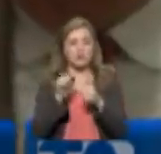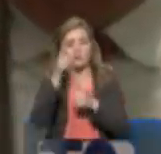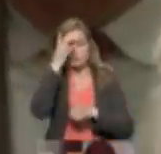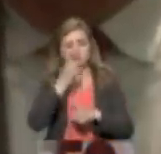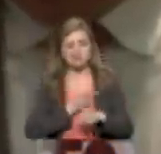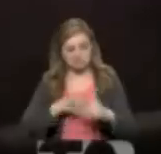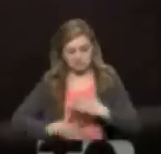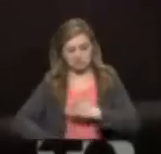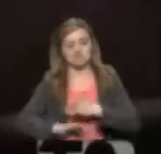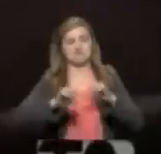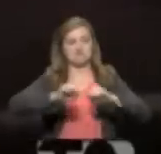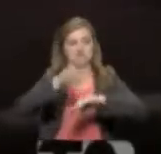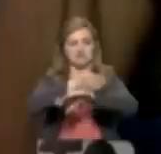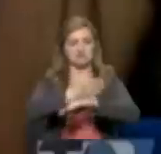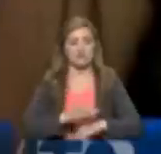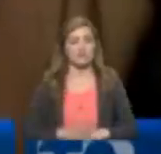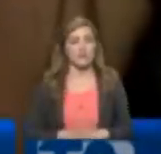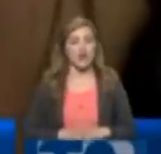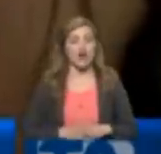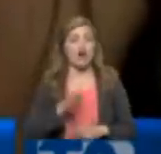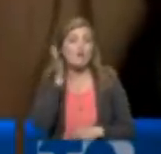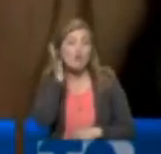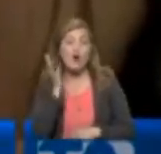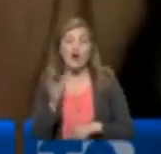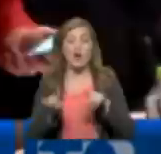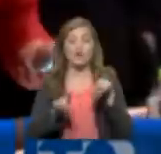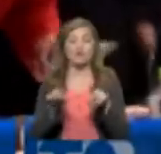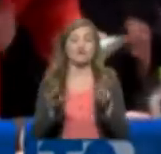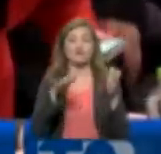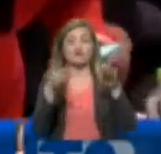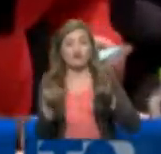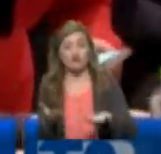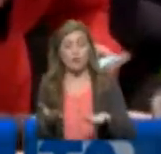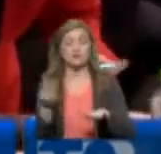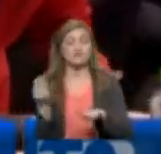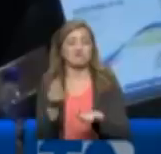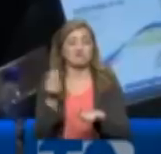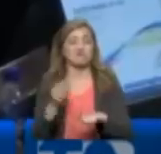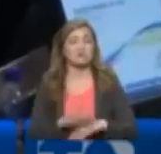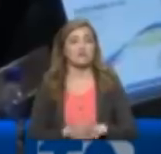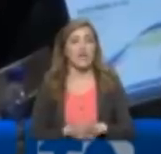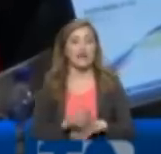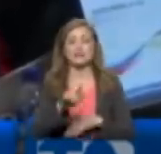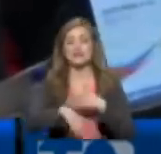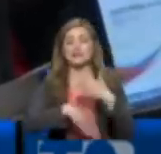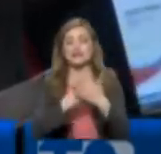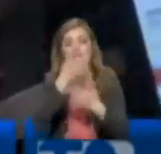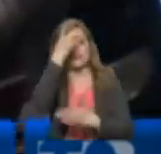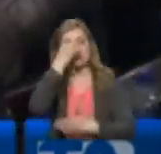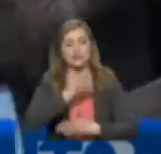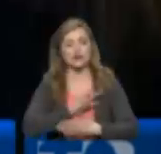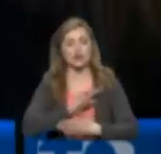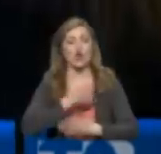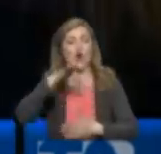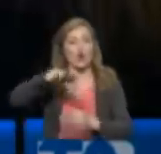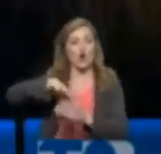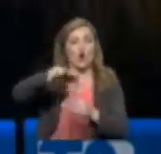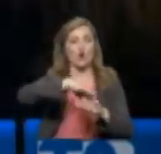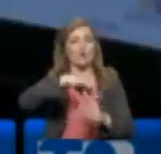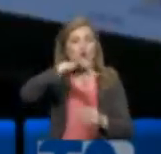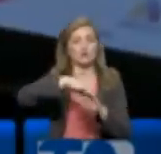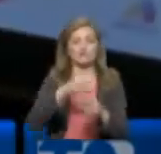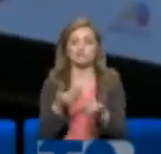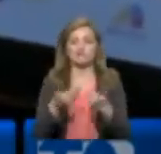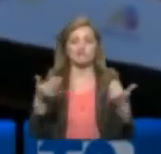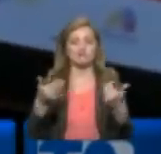despenalización del aborto por violación será un tema que posiblemente se someta a votación de forma separada por los criterios de varios legisladores